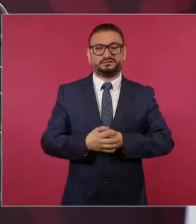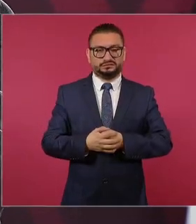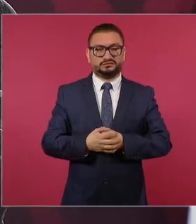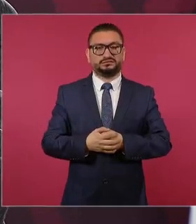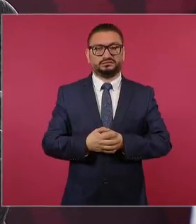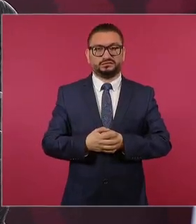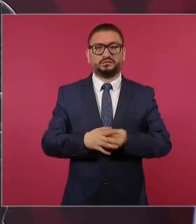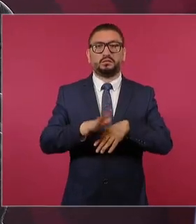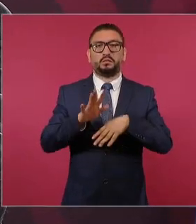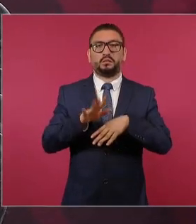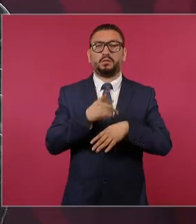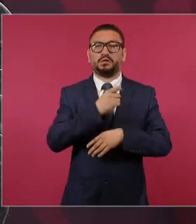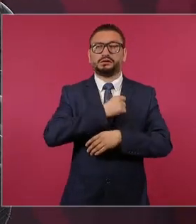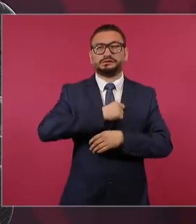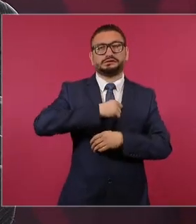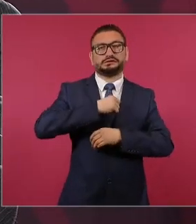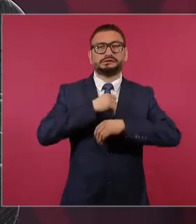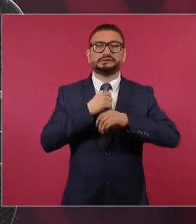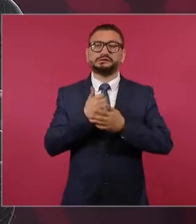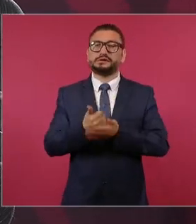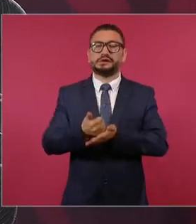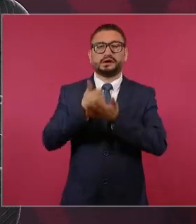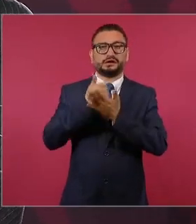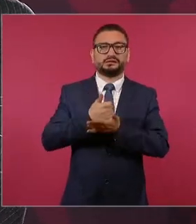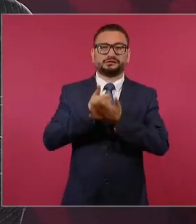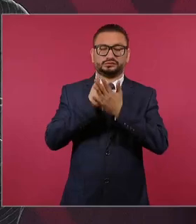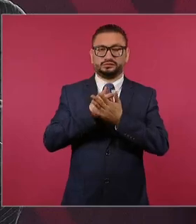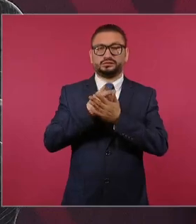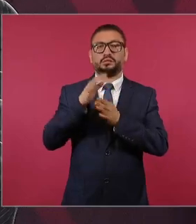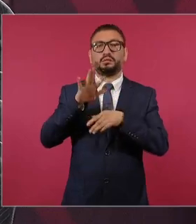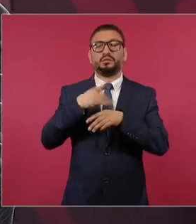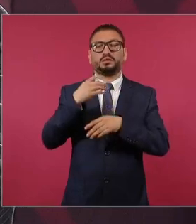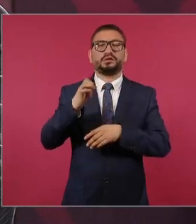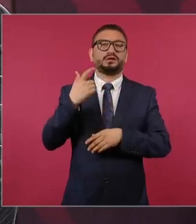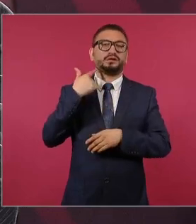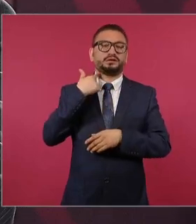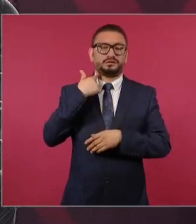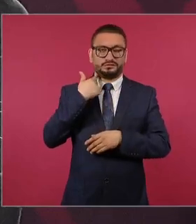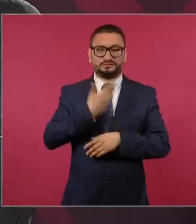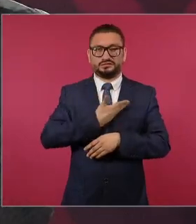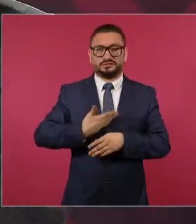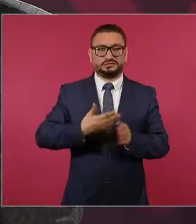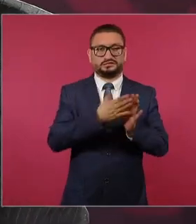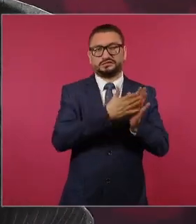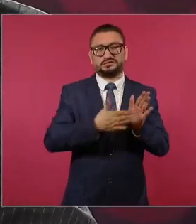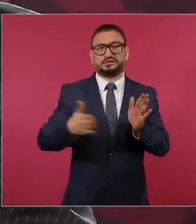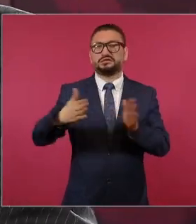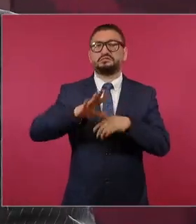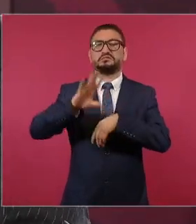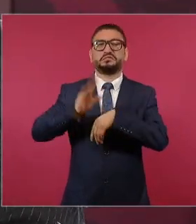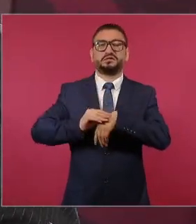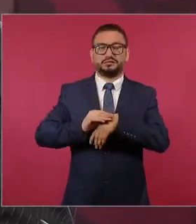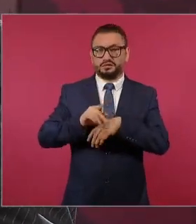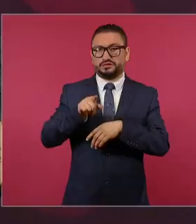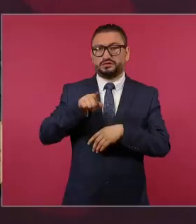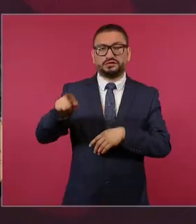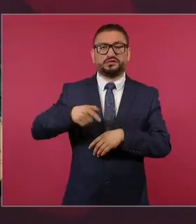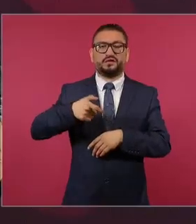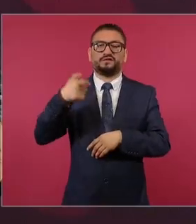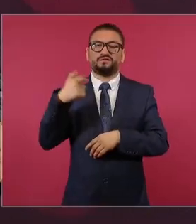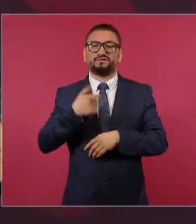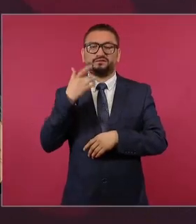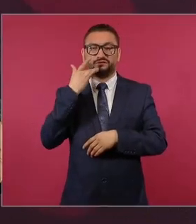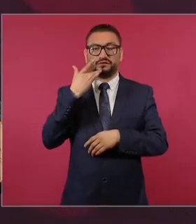con el tráfico de influencia. En todo el periodo neoliberal los encuentra uno por todos lados. ¿Y quién